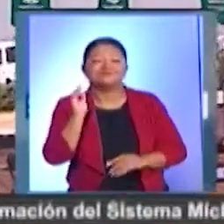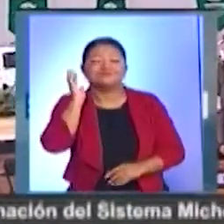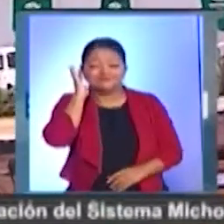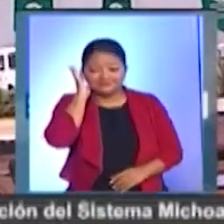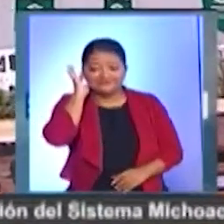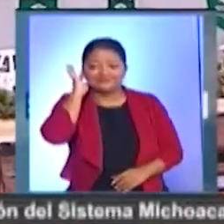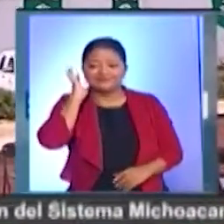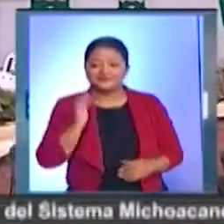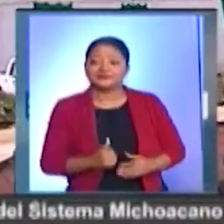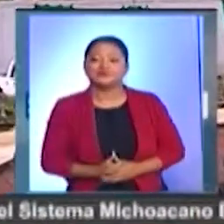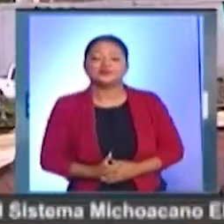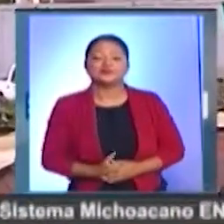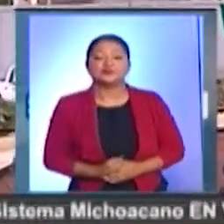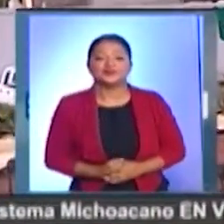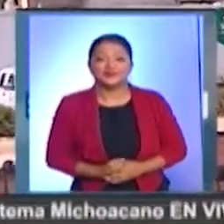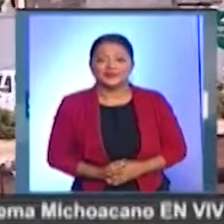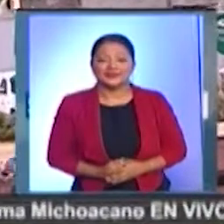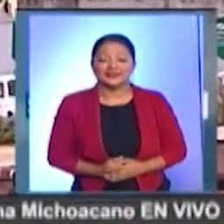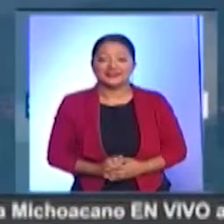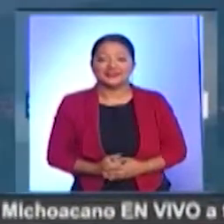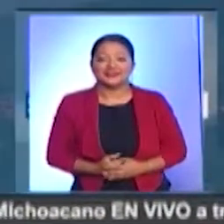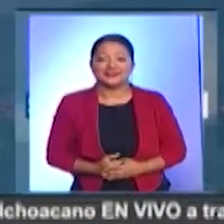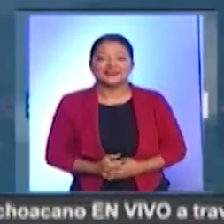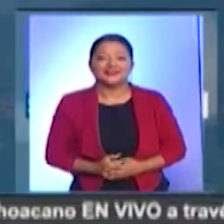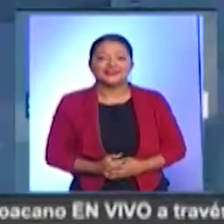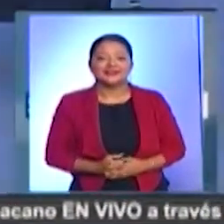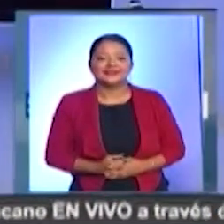juan carlos contreras y leticia ruano